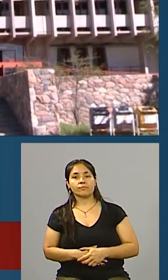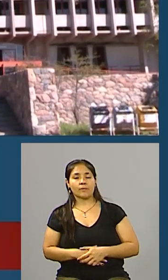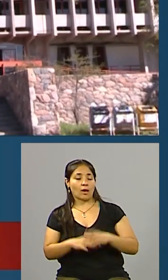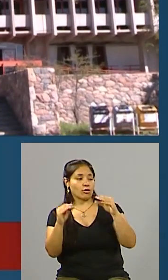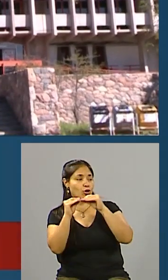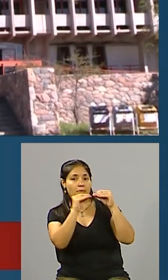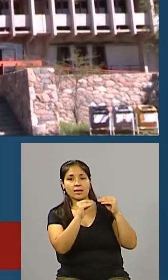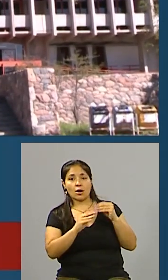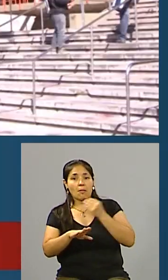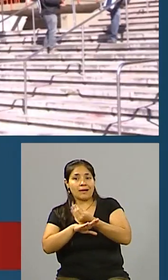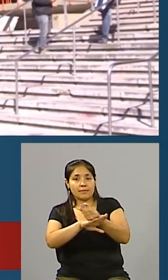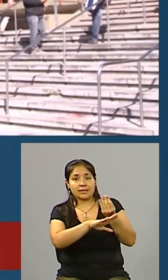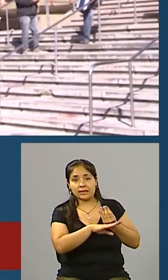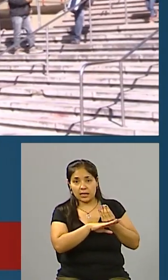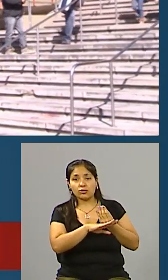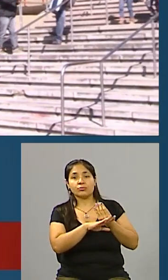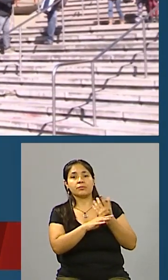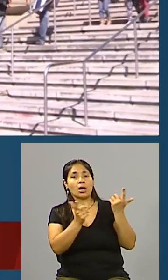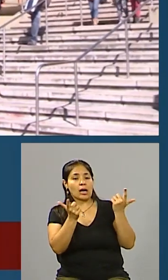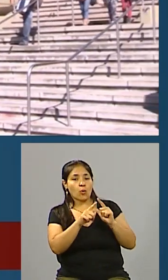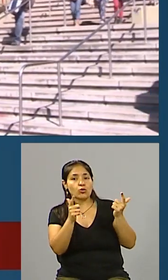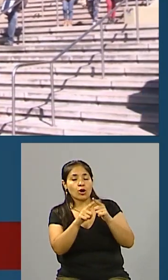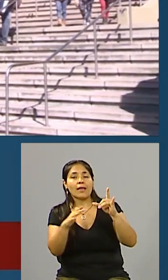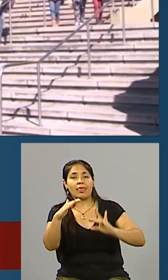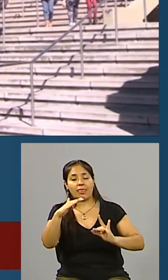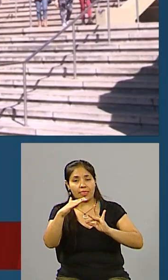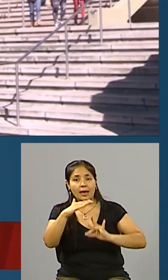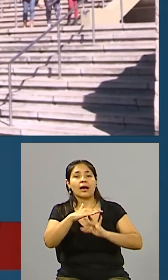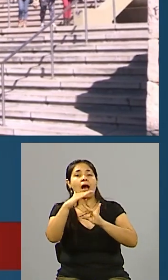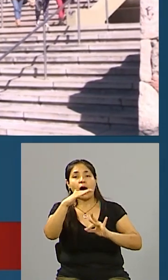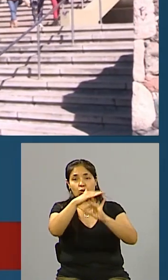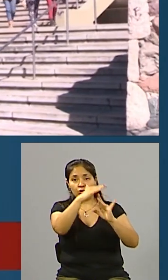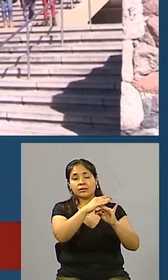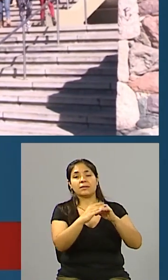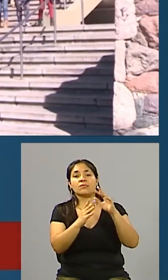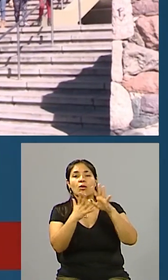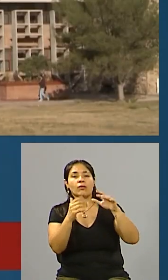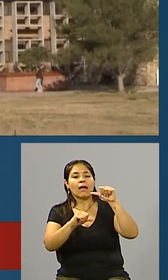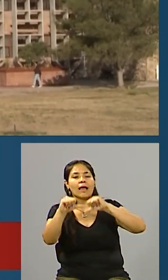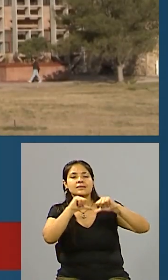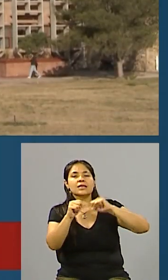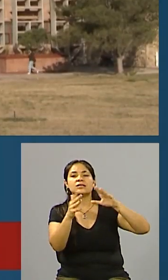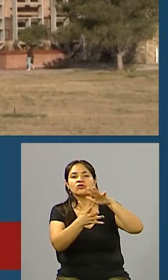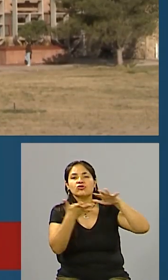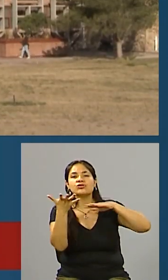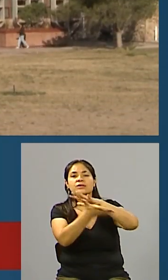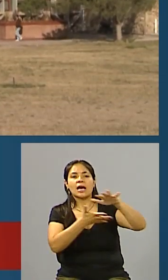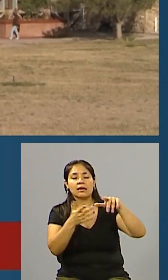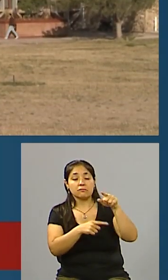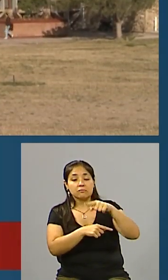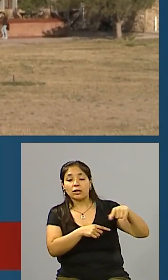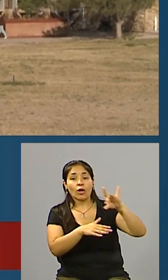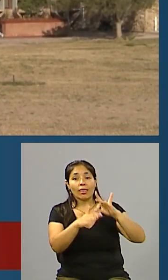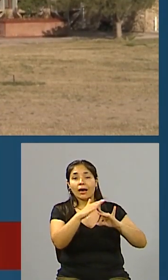que habían estado en las últimas reuniones de decanos de ciencias sociales, nos planteaban que directamente ellos